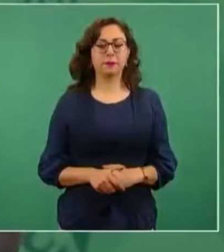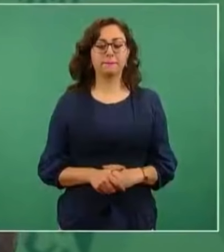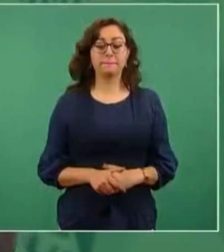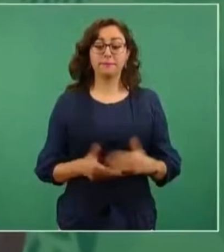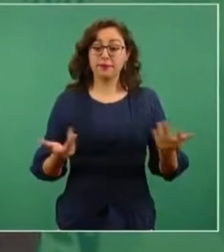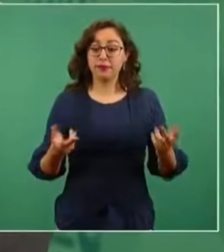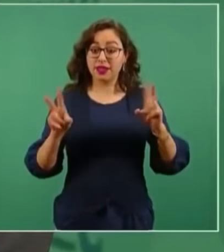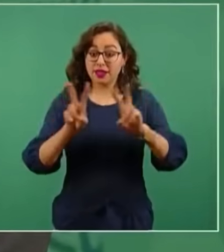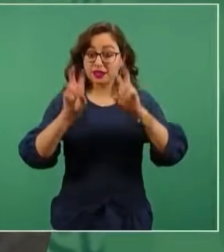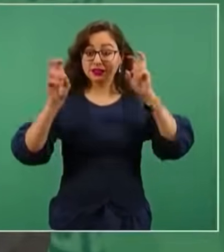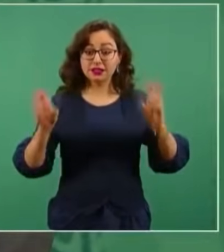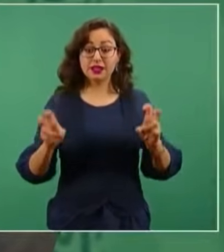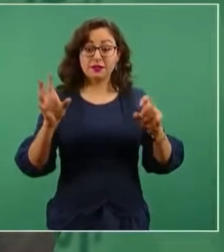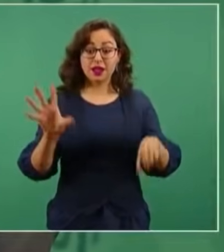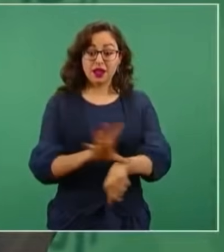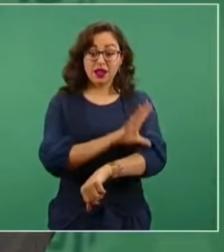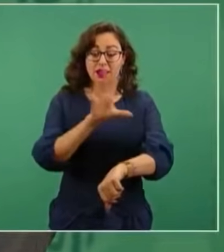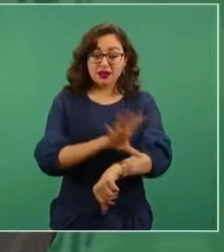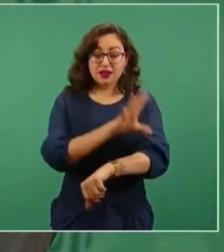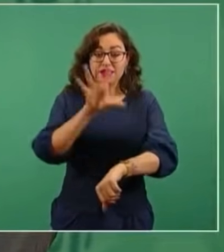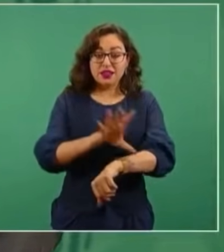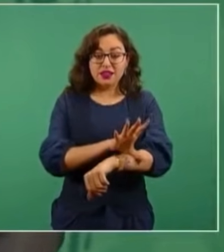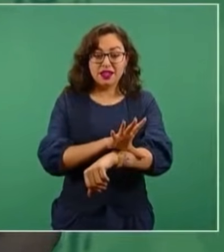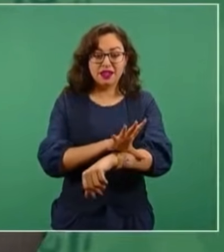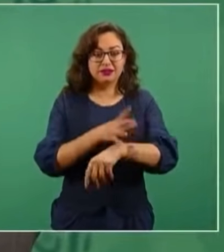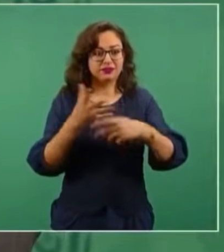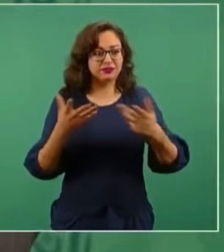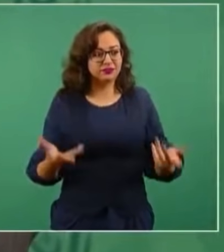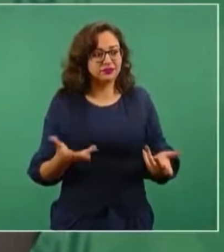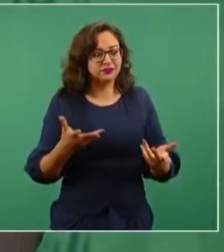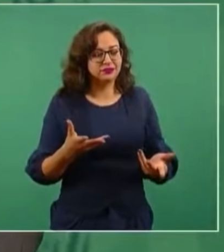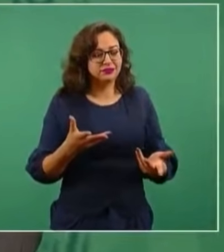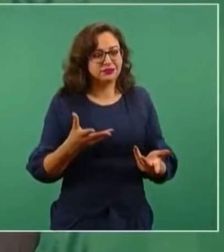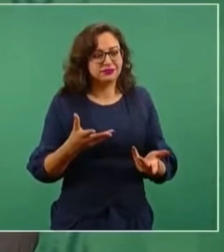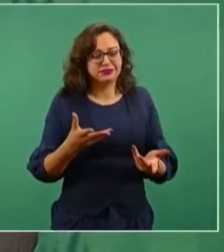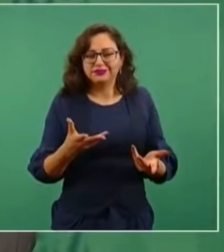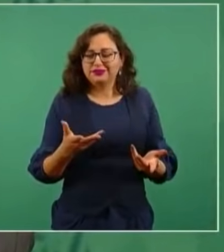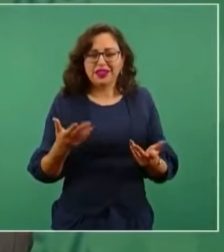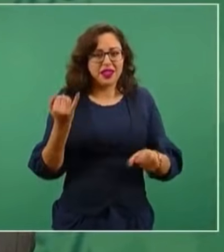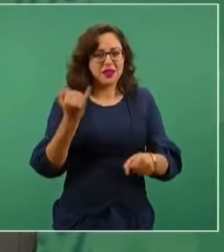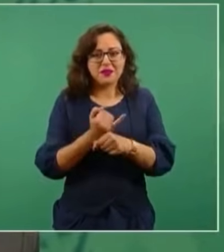contradiciendo completamente, que me digan si no